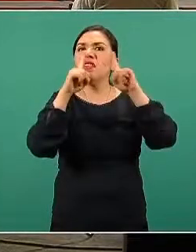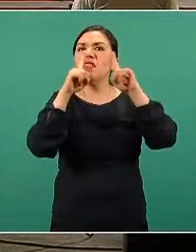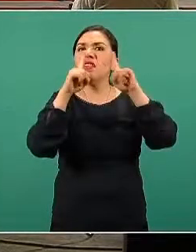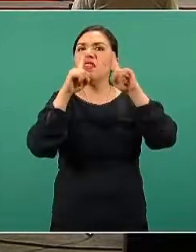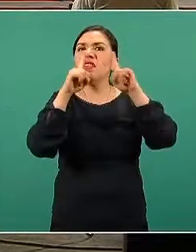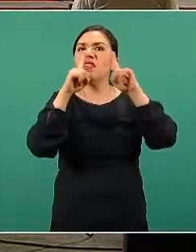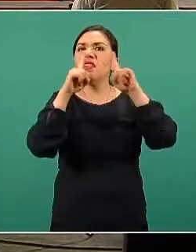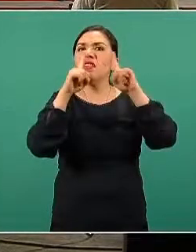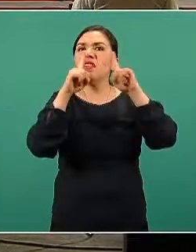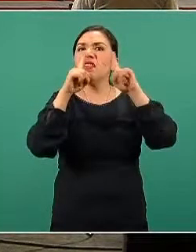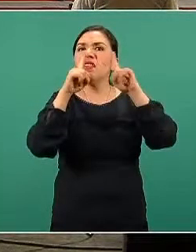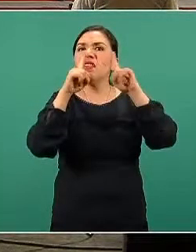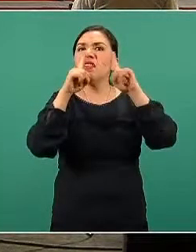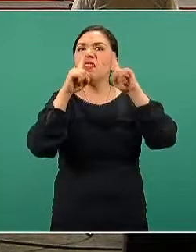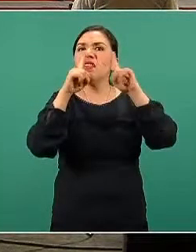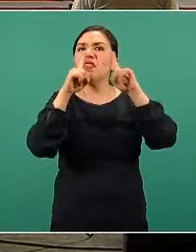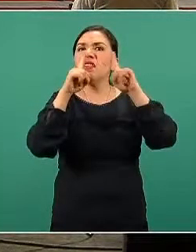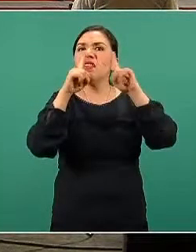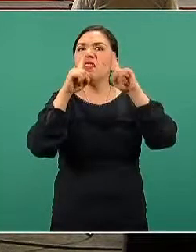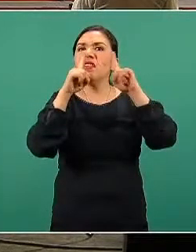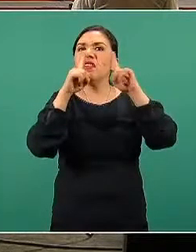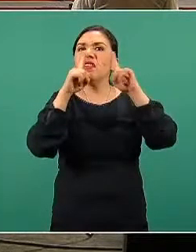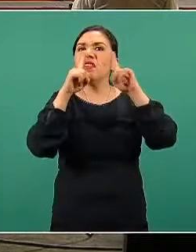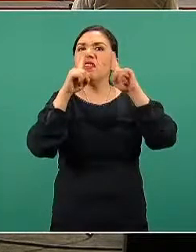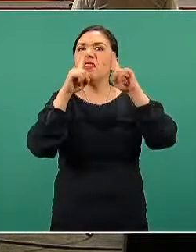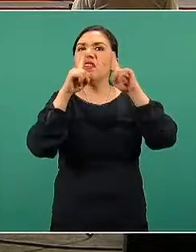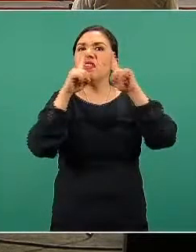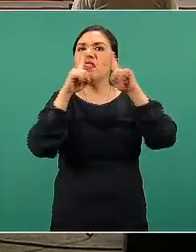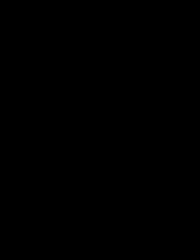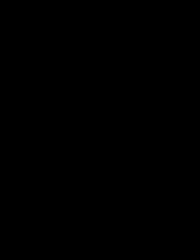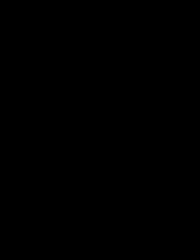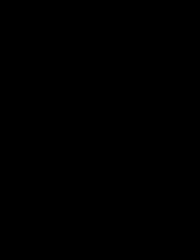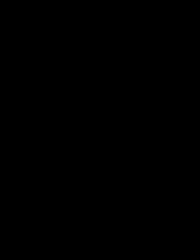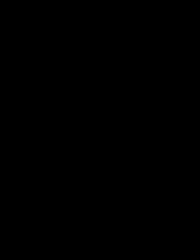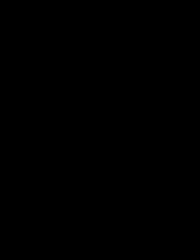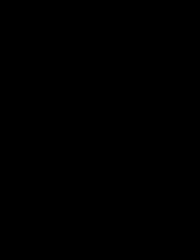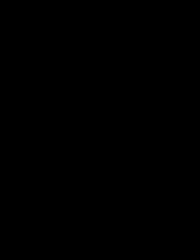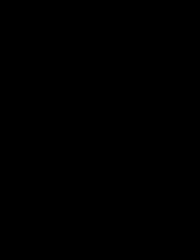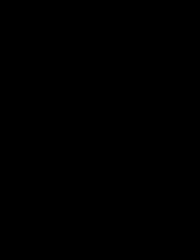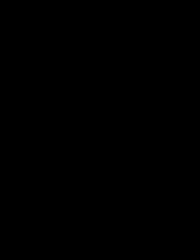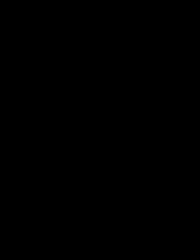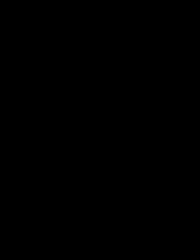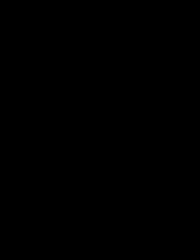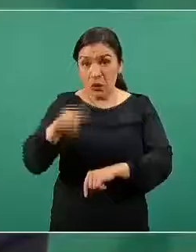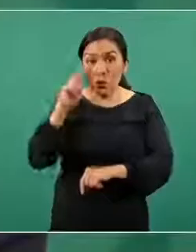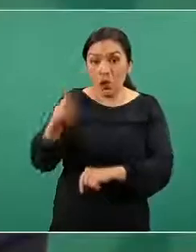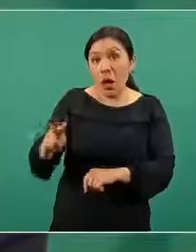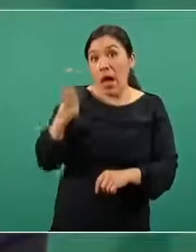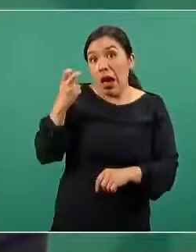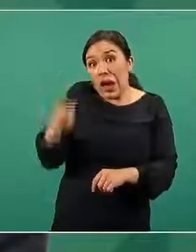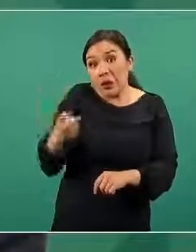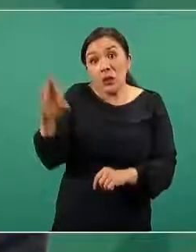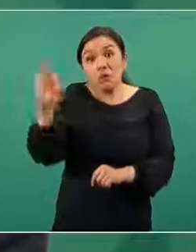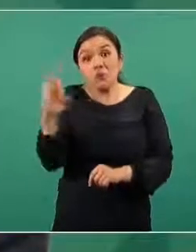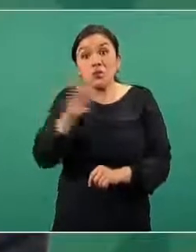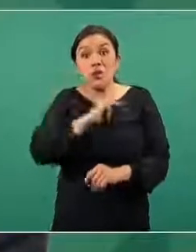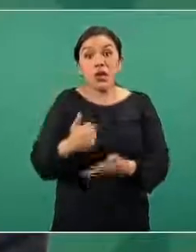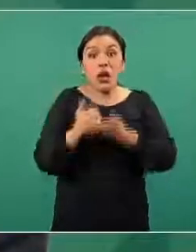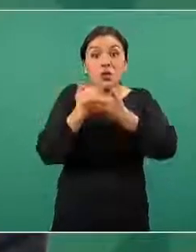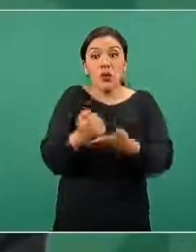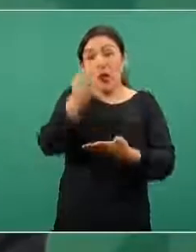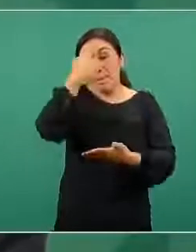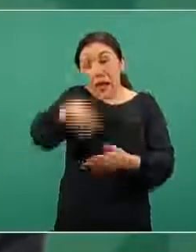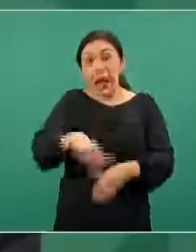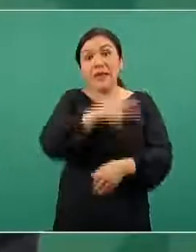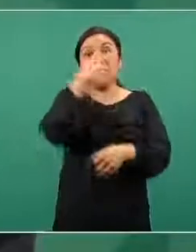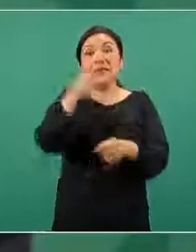contrasta con la curva nacional. Y no hay duda que si uno momento es muy probable que haya contribuido a que